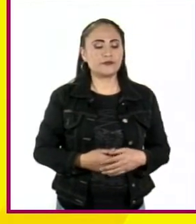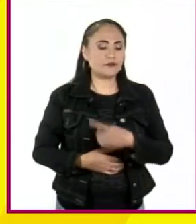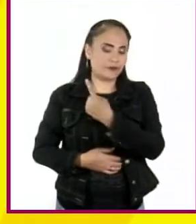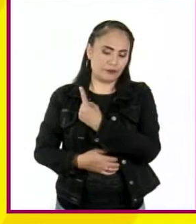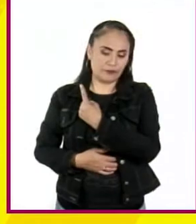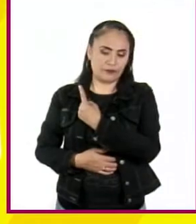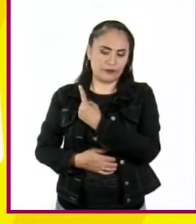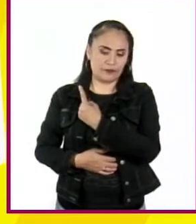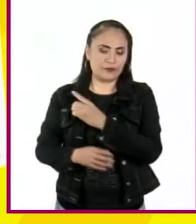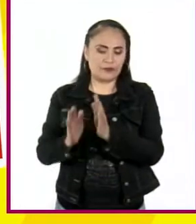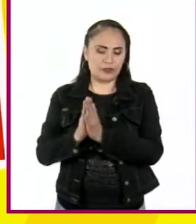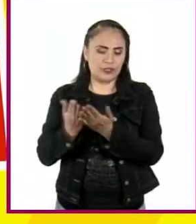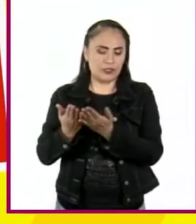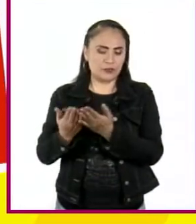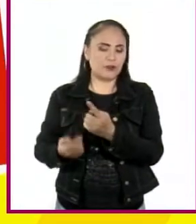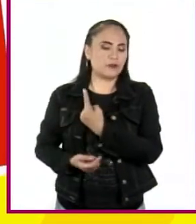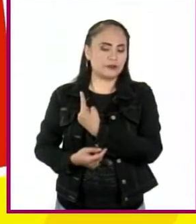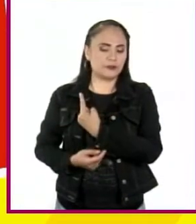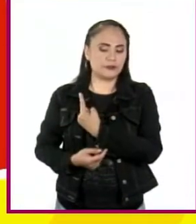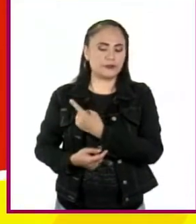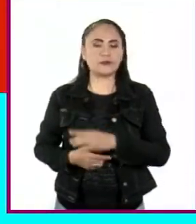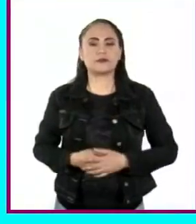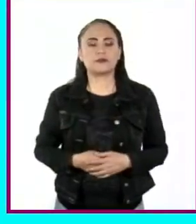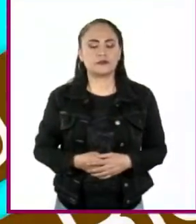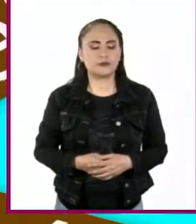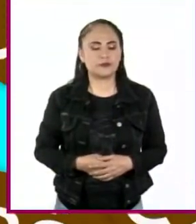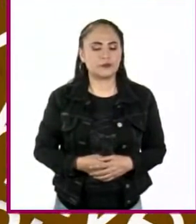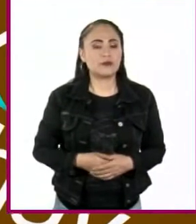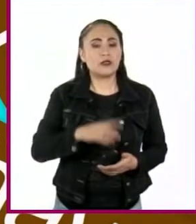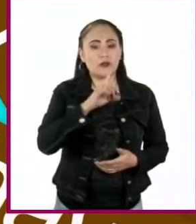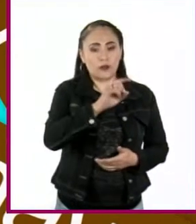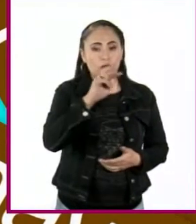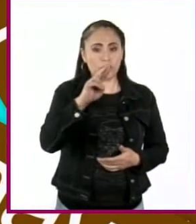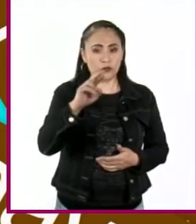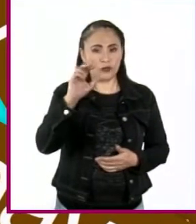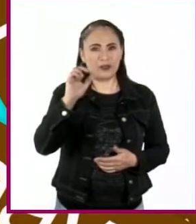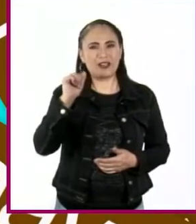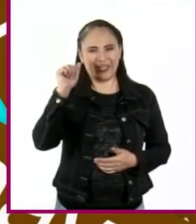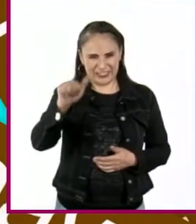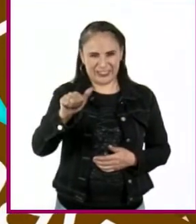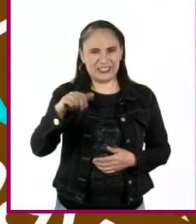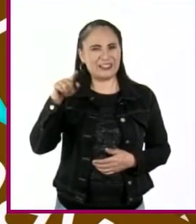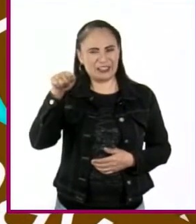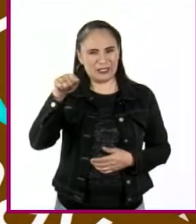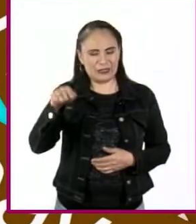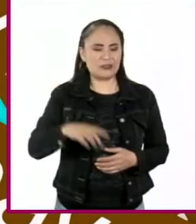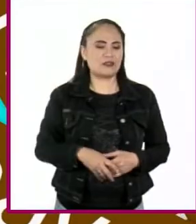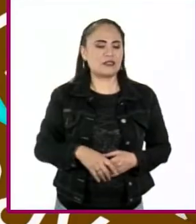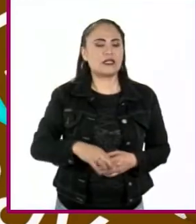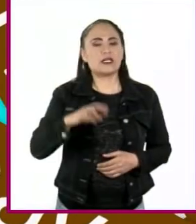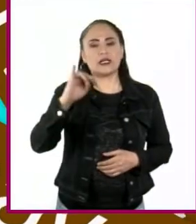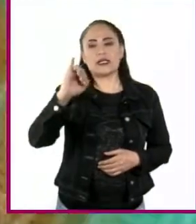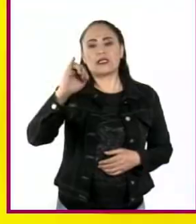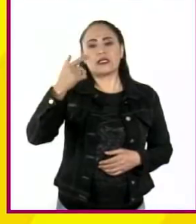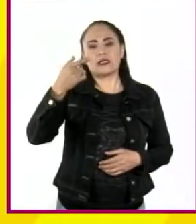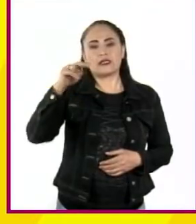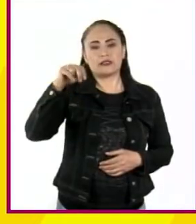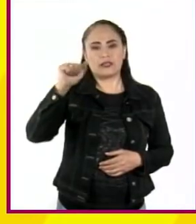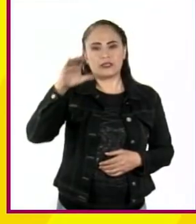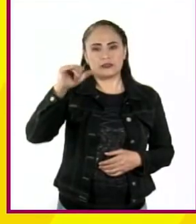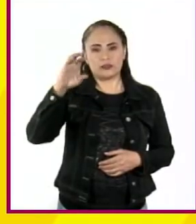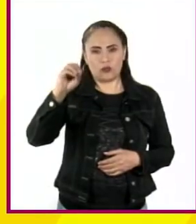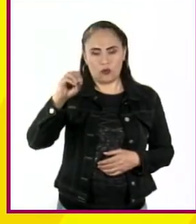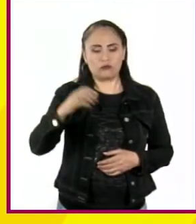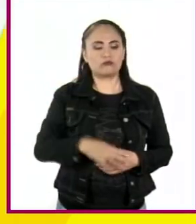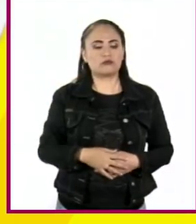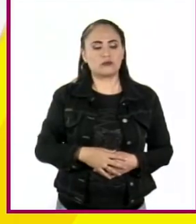abierta a un joven aspirante a historiador, el doctor en Historia de la UNAM, Ignacio del Río Chávez,